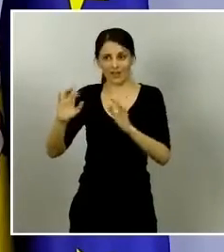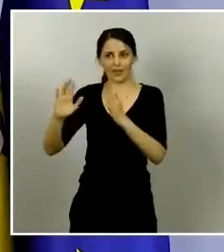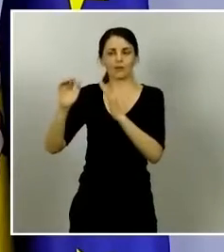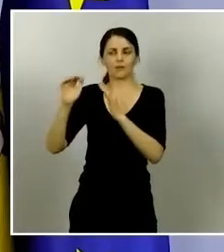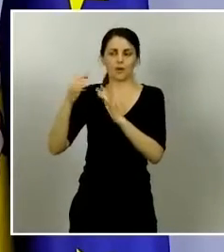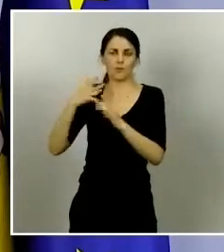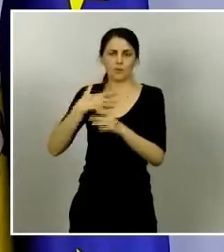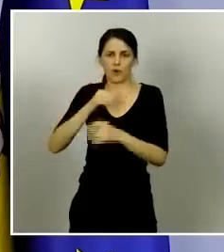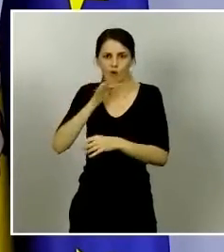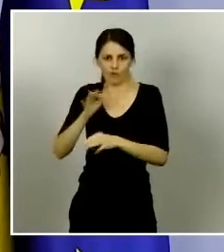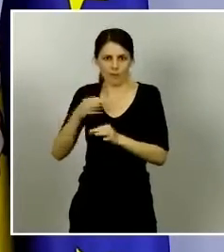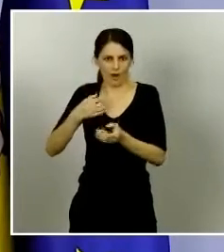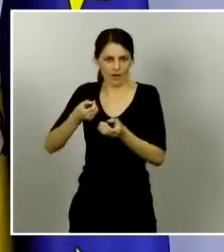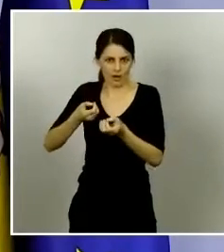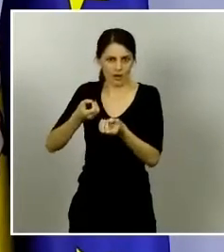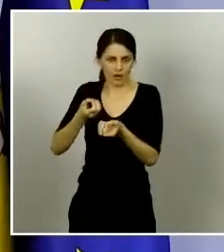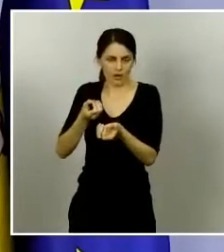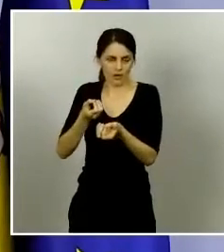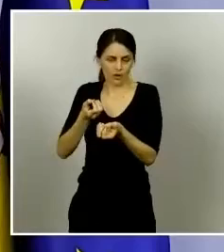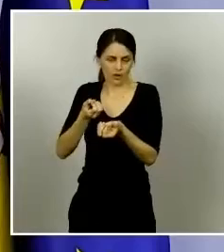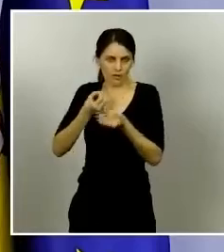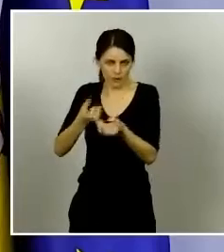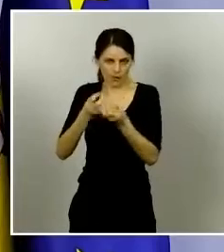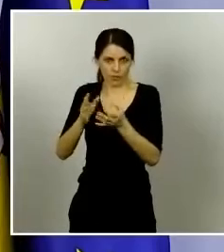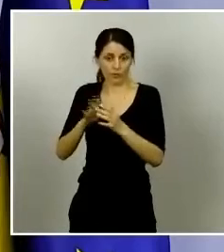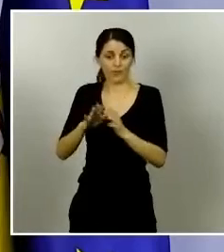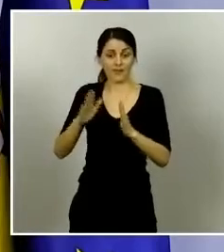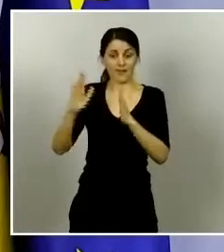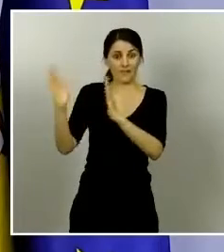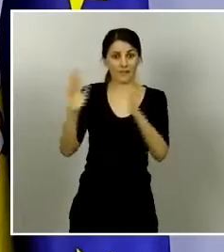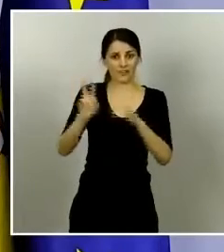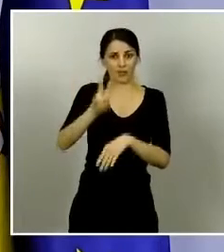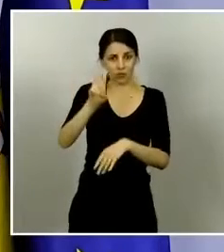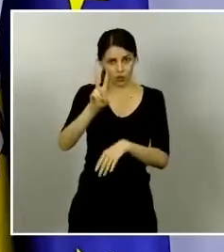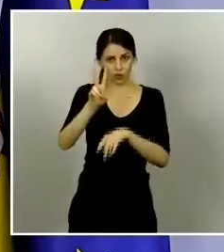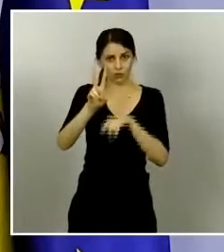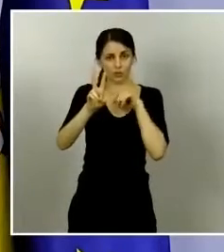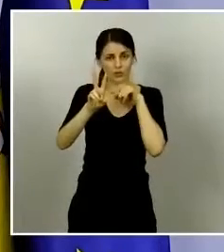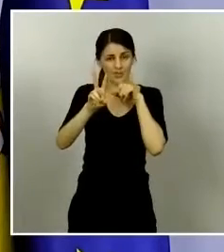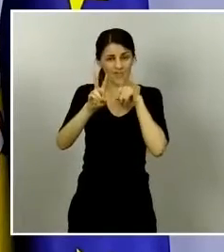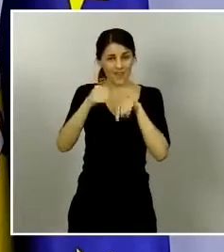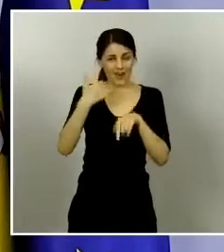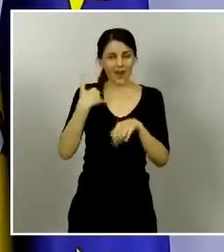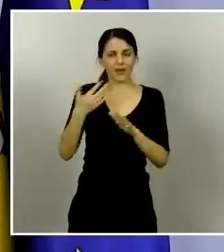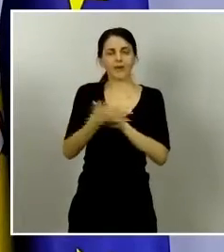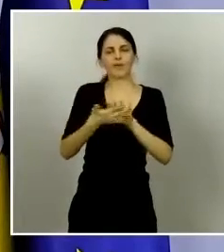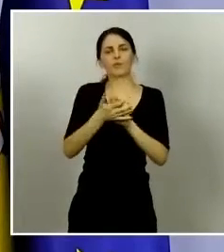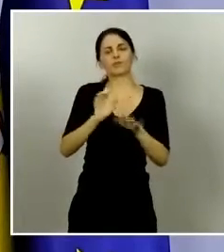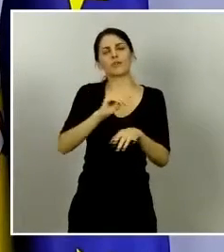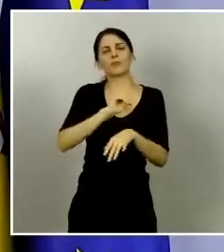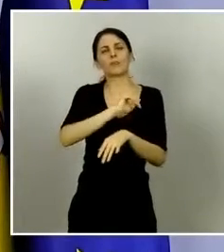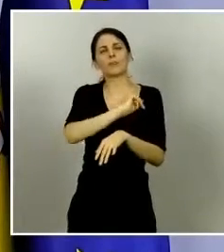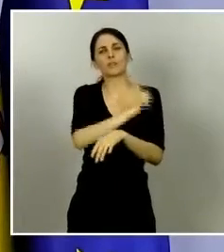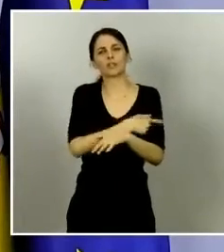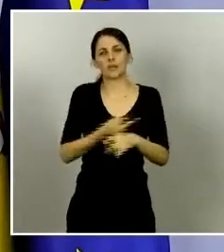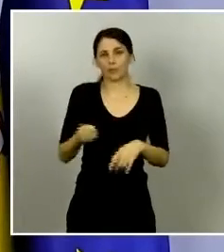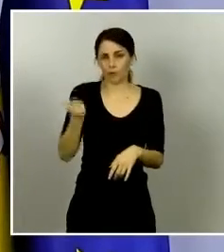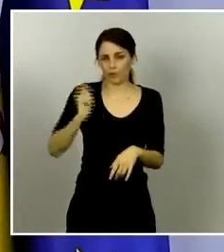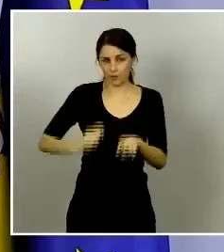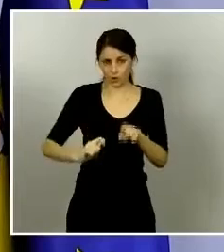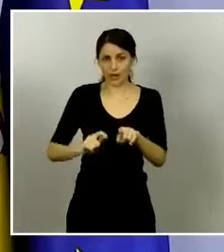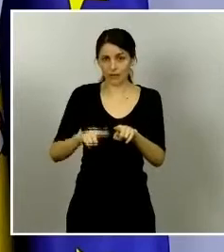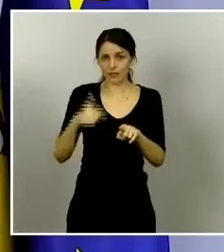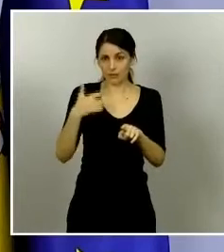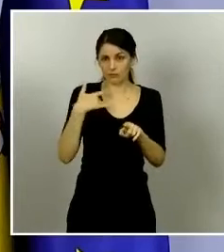los servicios de comunicación del Ministerio de Sanidad. Es en la fase 2 donde se establece, donde se permite los entrenamientos llamados medios para